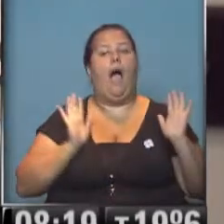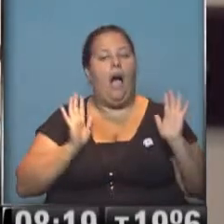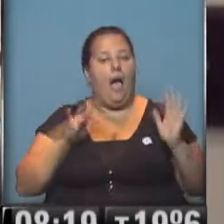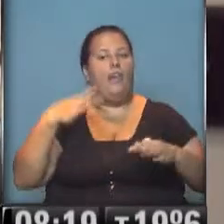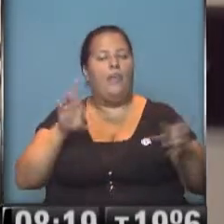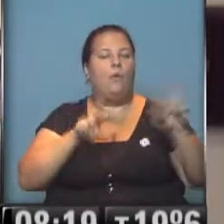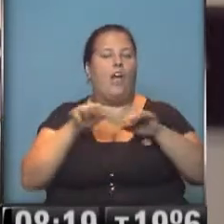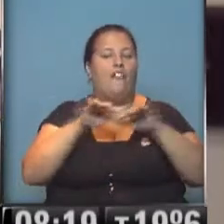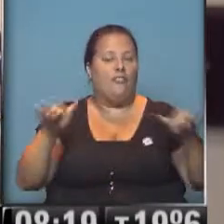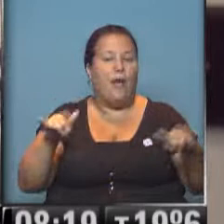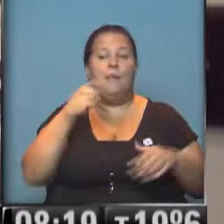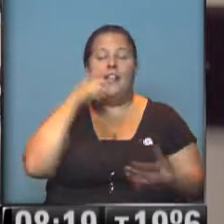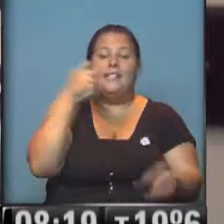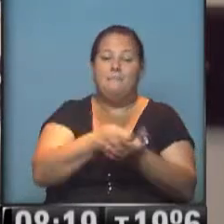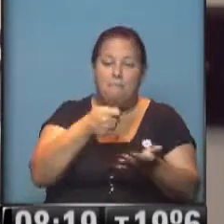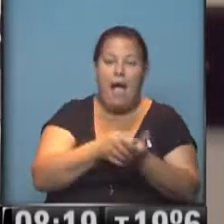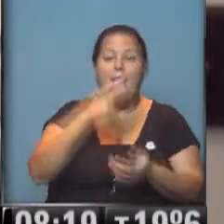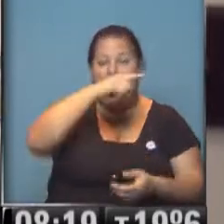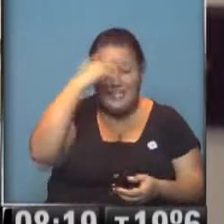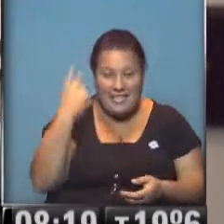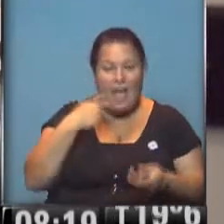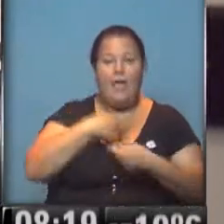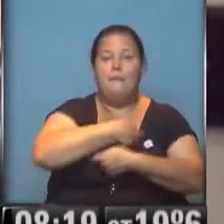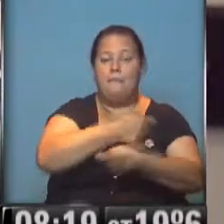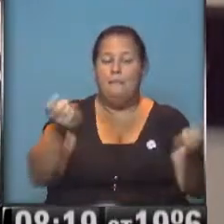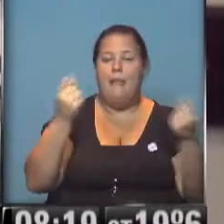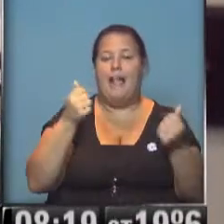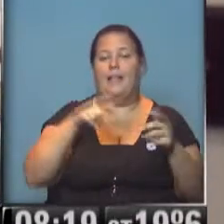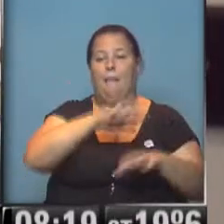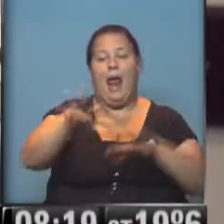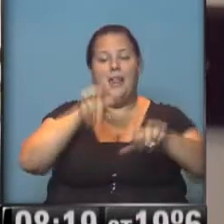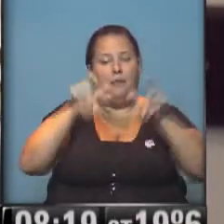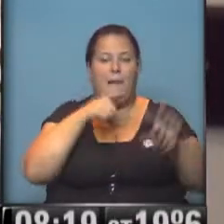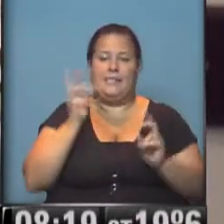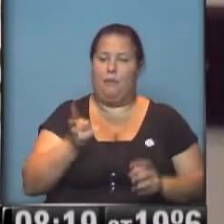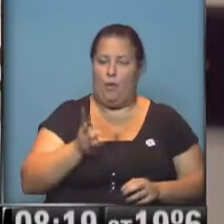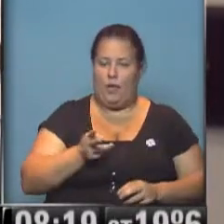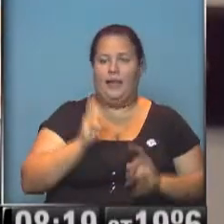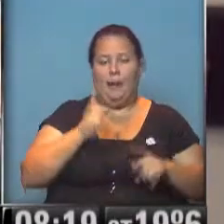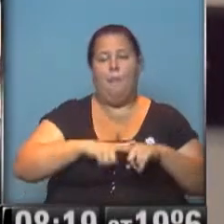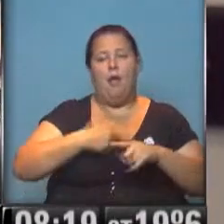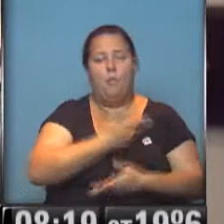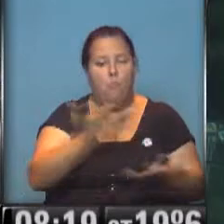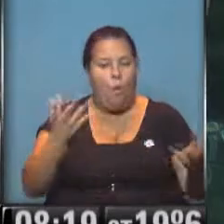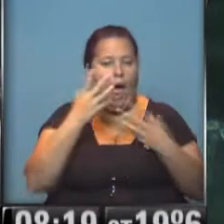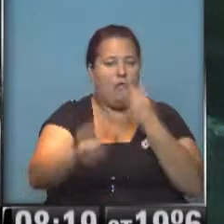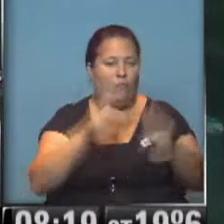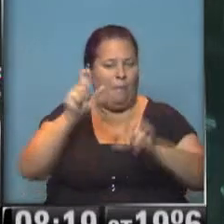que generar estabilidad pero cuando se invierte en el estado y que se reparte en la población parece un delito en políticas públicas